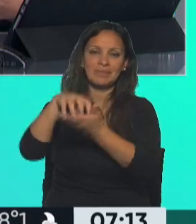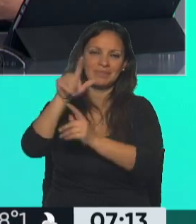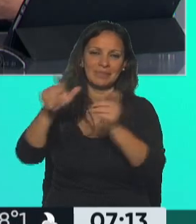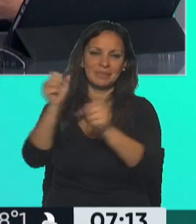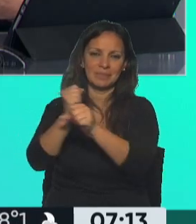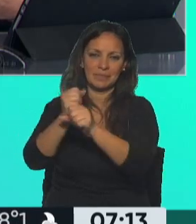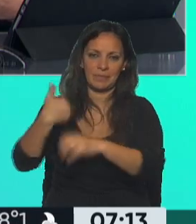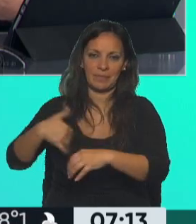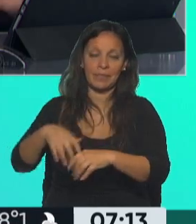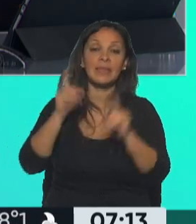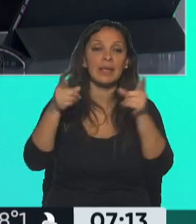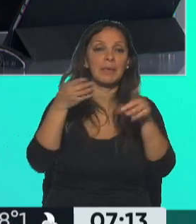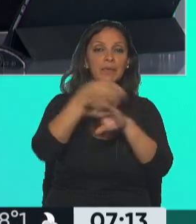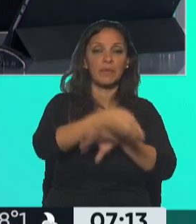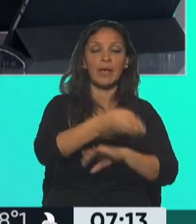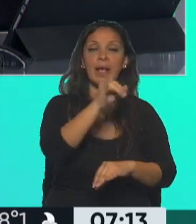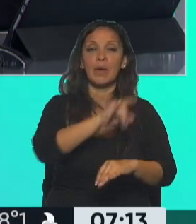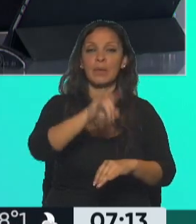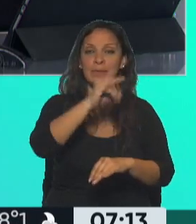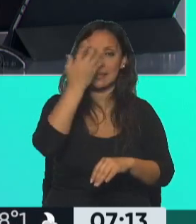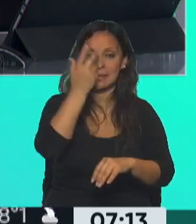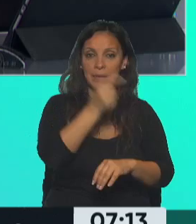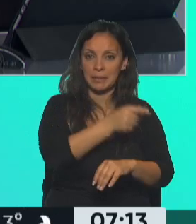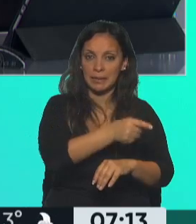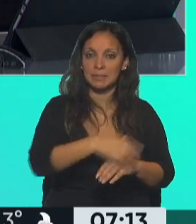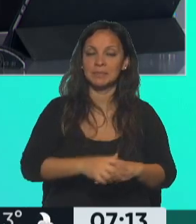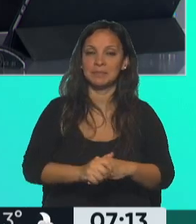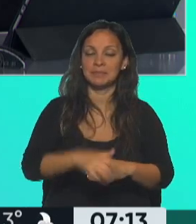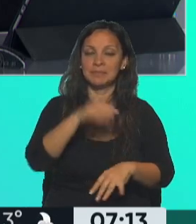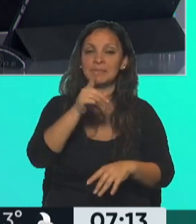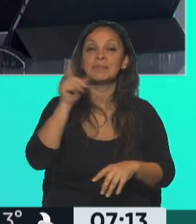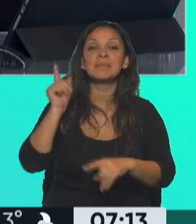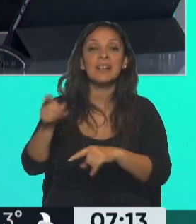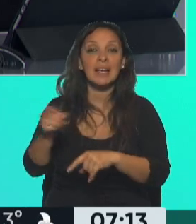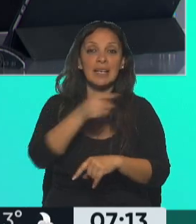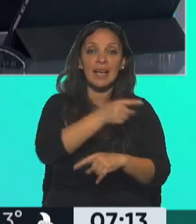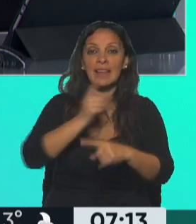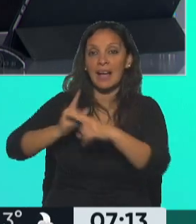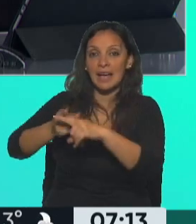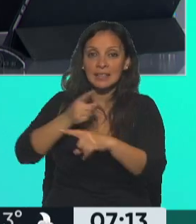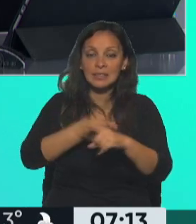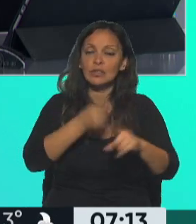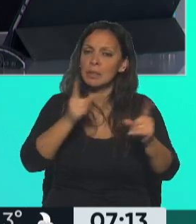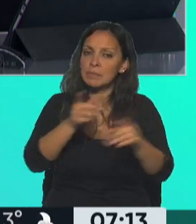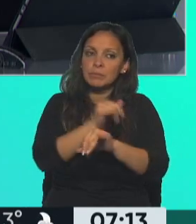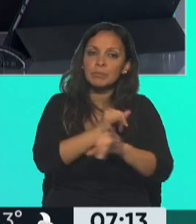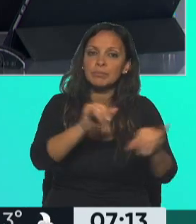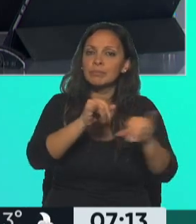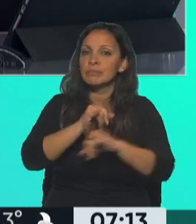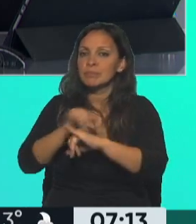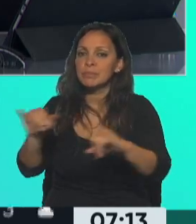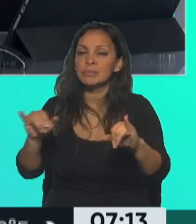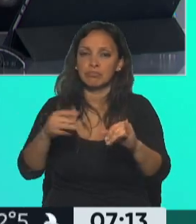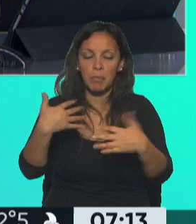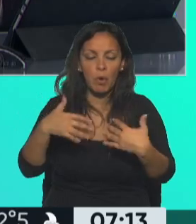en la Universidad de San Martín, y en cada uno de estos actos con un mensaje muy particular hacia los sectores que lo